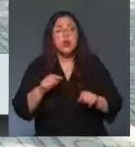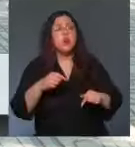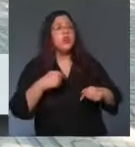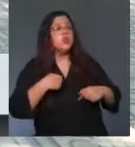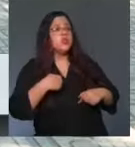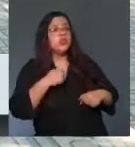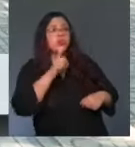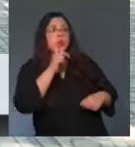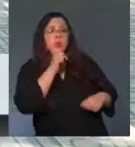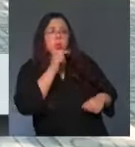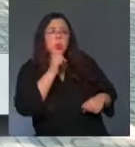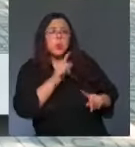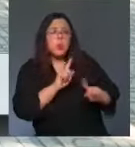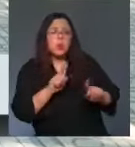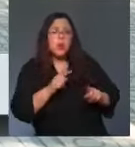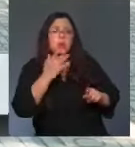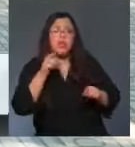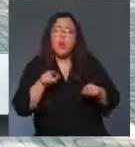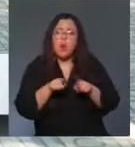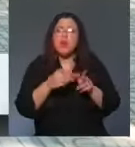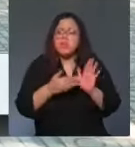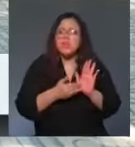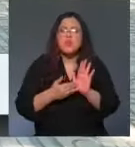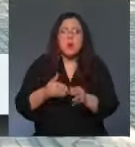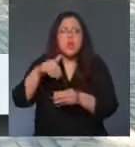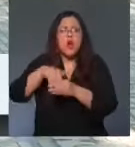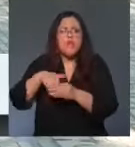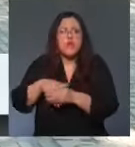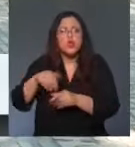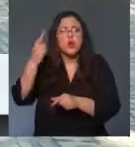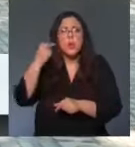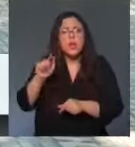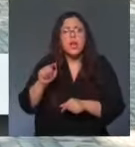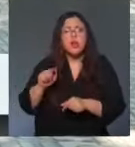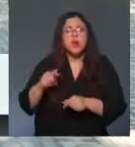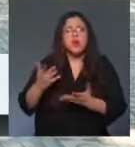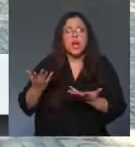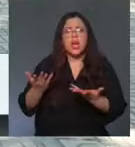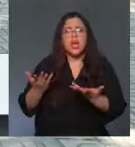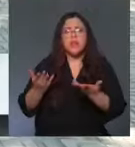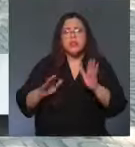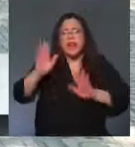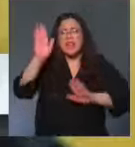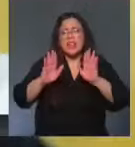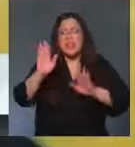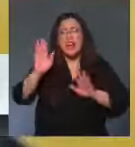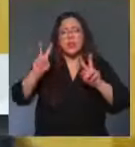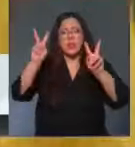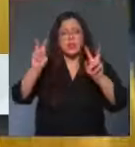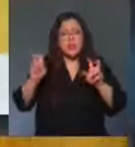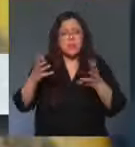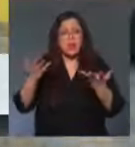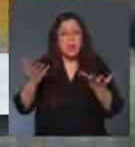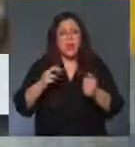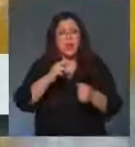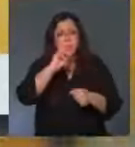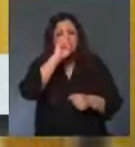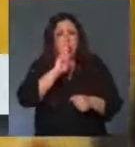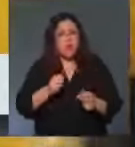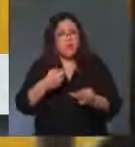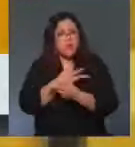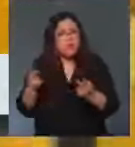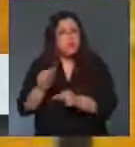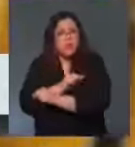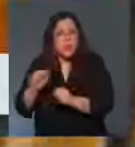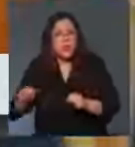la vista y también lo dicen los votos. Pero no es el mejor escenario que pudiese estar un candidato para optar a un cargo público. En ese sentido, si cambian